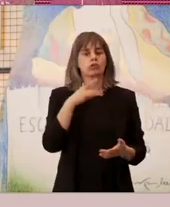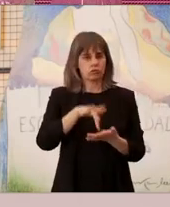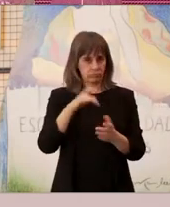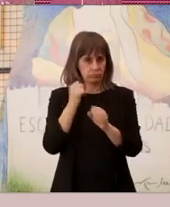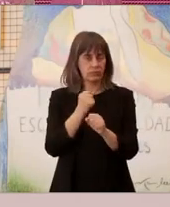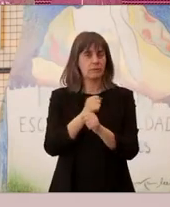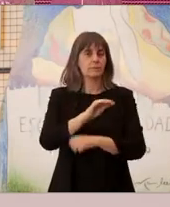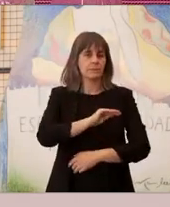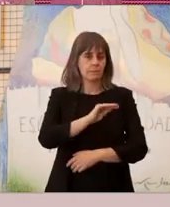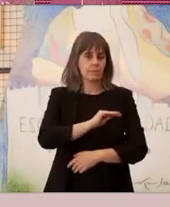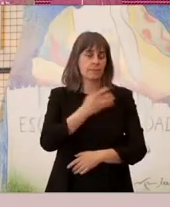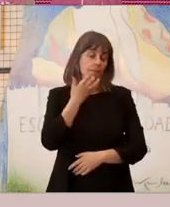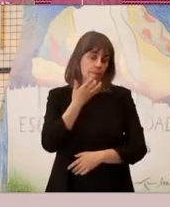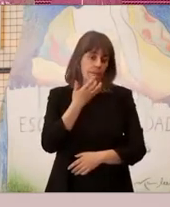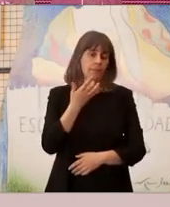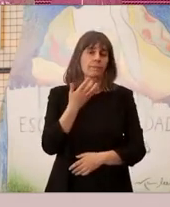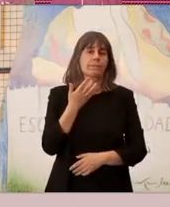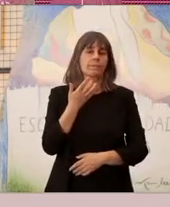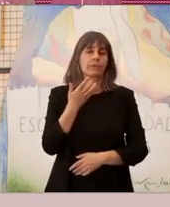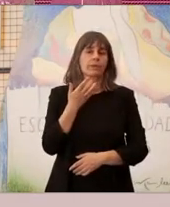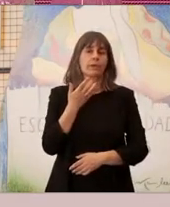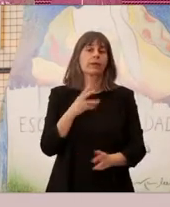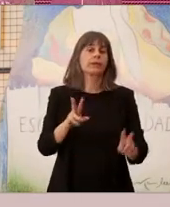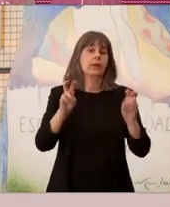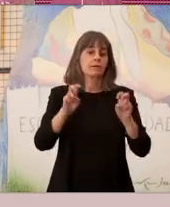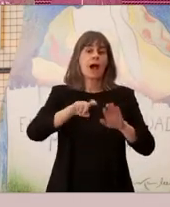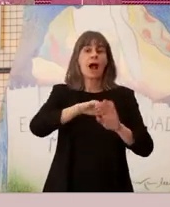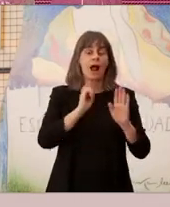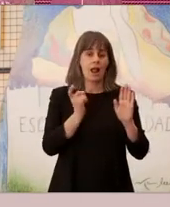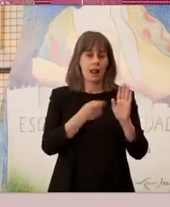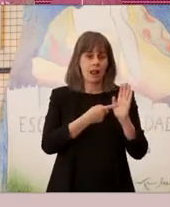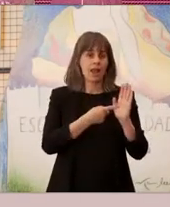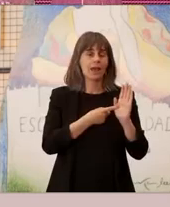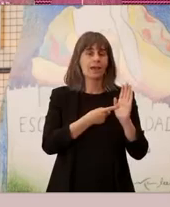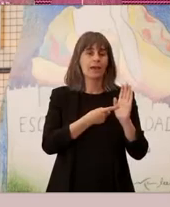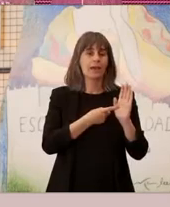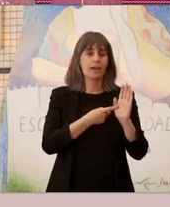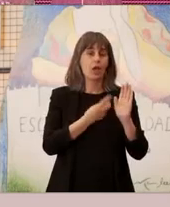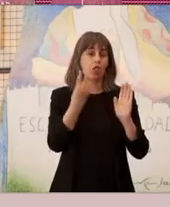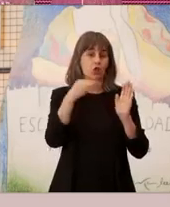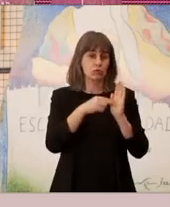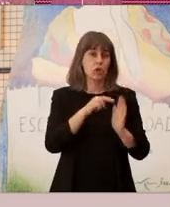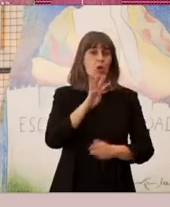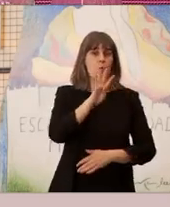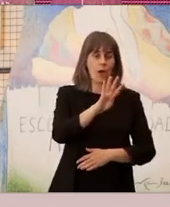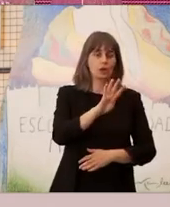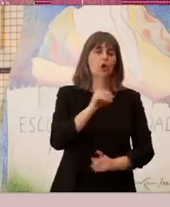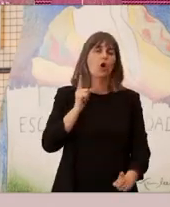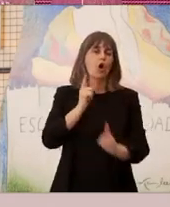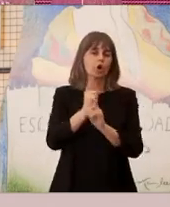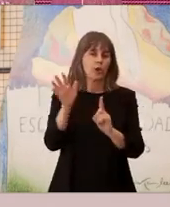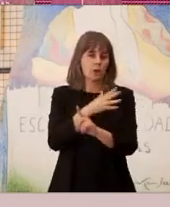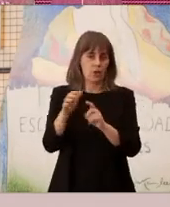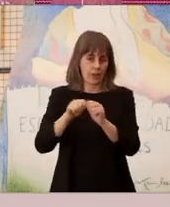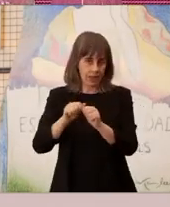ejemplo como ejemplos de esto sobre la ley de 2004 contra la violencia de género